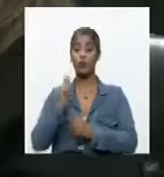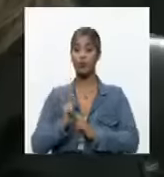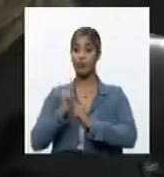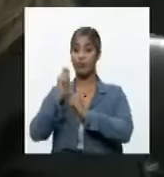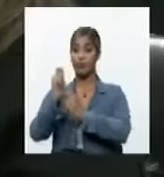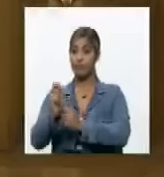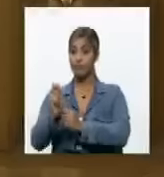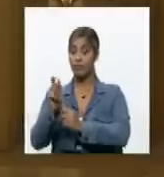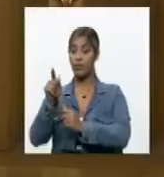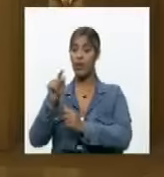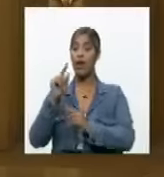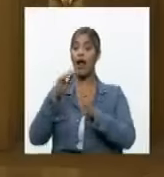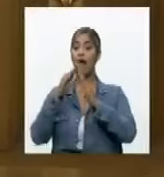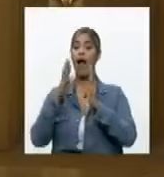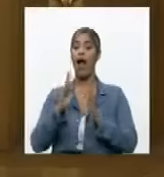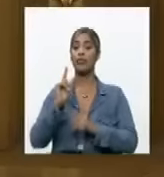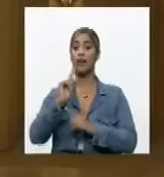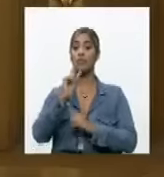Caracas.